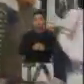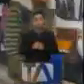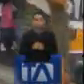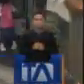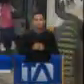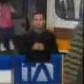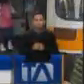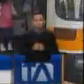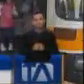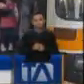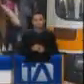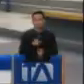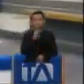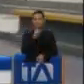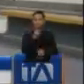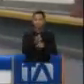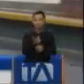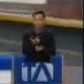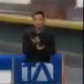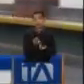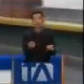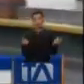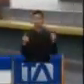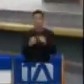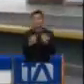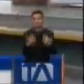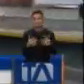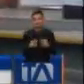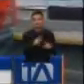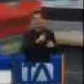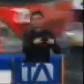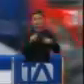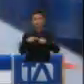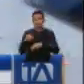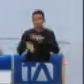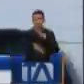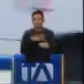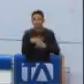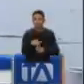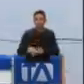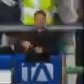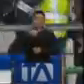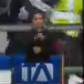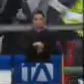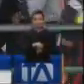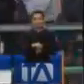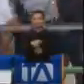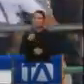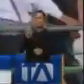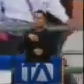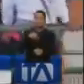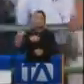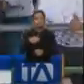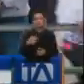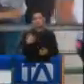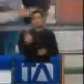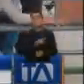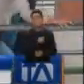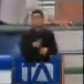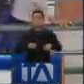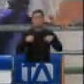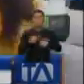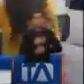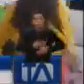Sin duda, el acoso sexual es una realidad que sucede en distintas partes del mundo. Es fundamental y necesario aprender a convivir